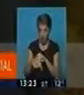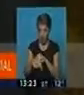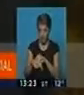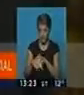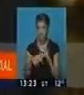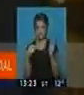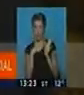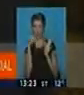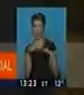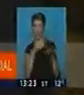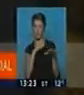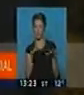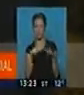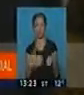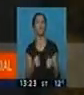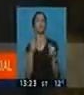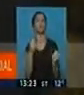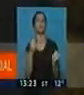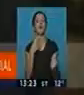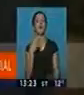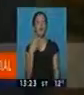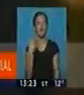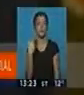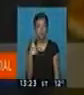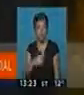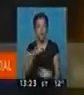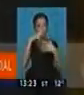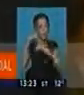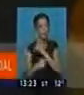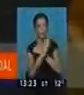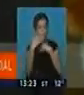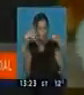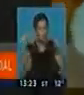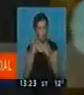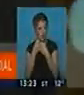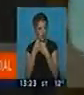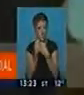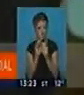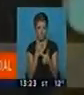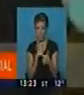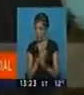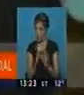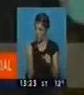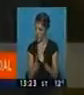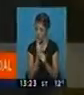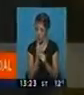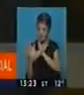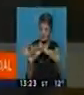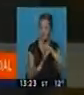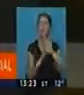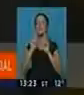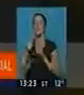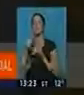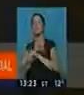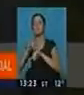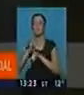está en un momento para tomar la palabra y para decir qué es lo que va a hacer con el Mercosur. Y hay un dato más, este dato recogido en Bruselas, justamente.